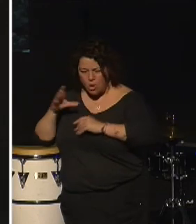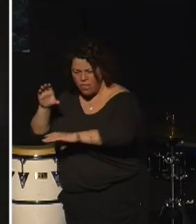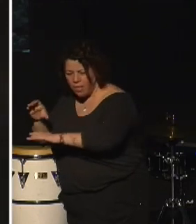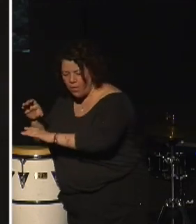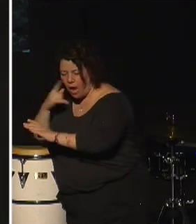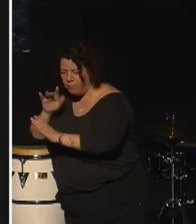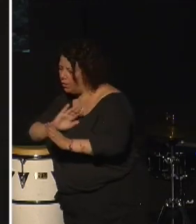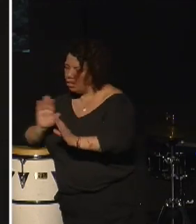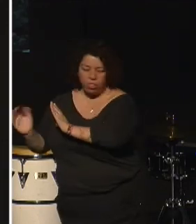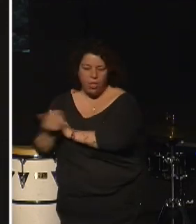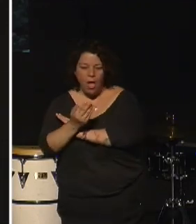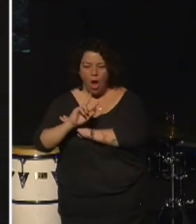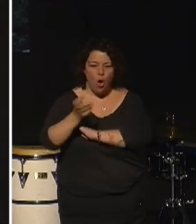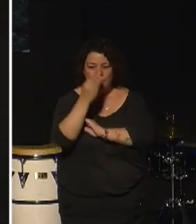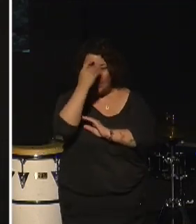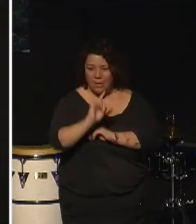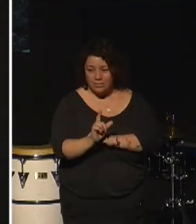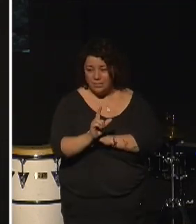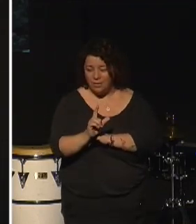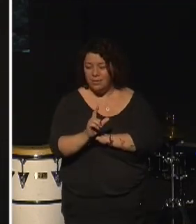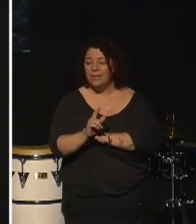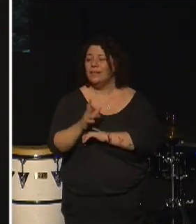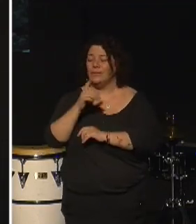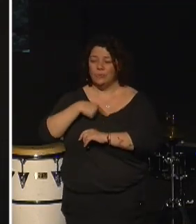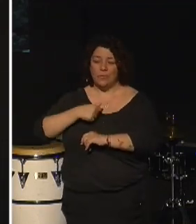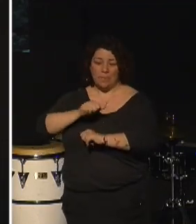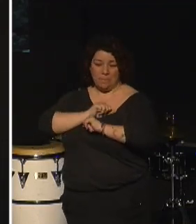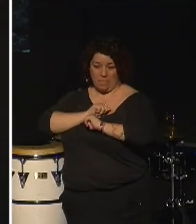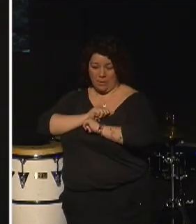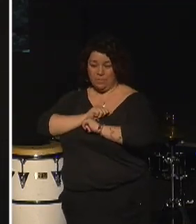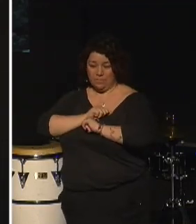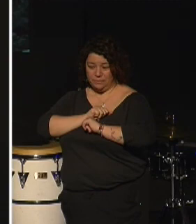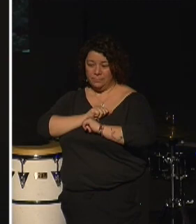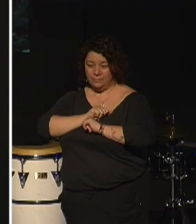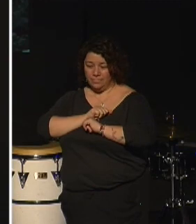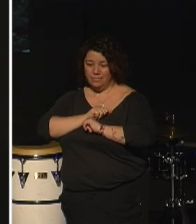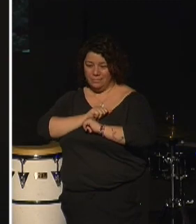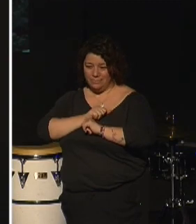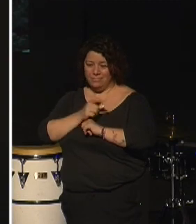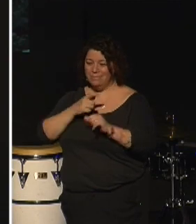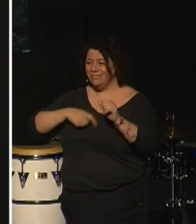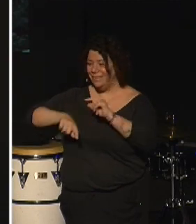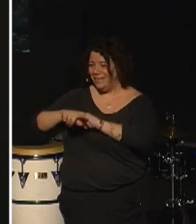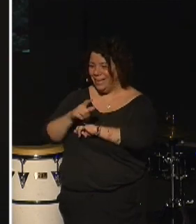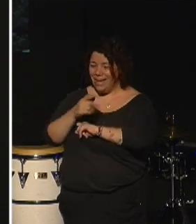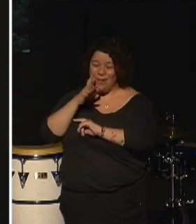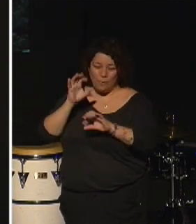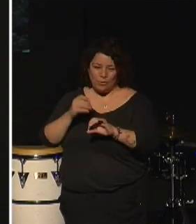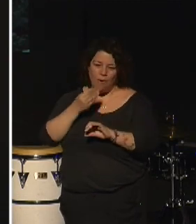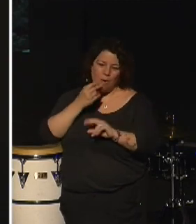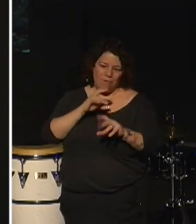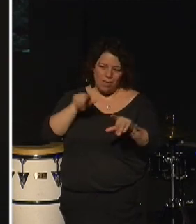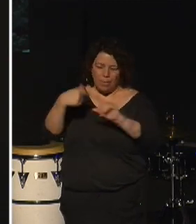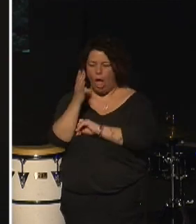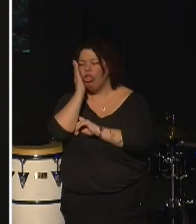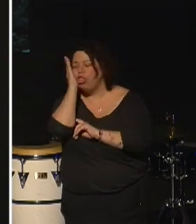en un principio pensada. Con esto espero que no os haya dormido mucho ahora que venimos de comer